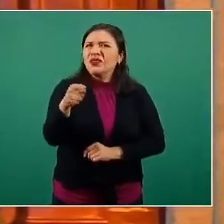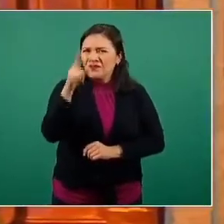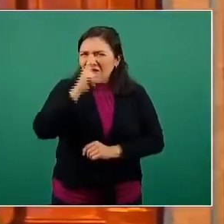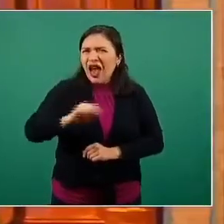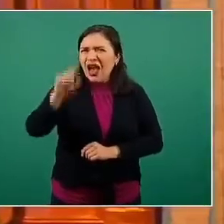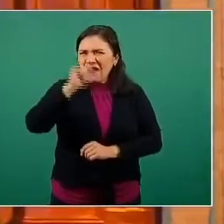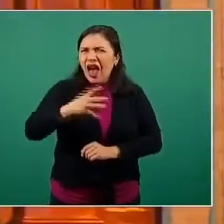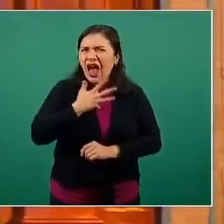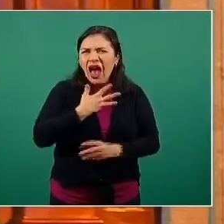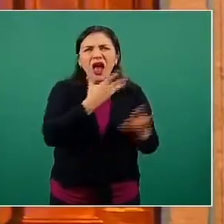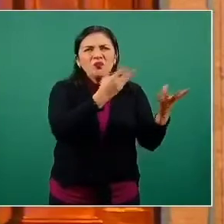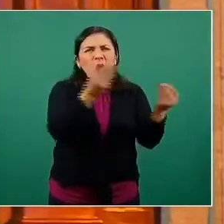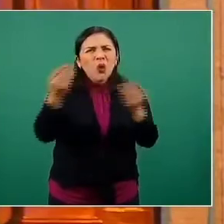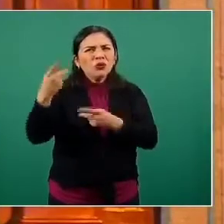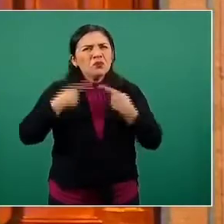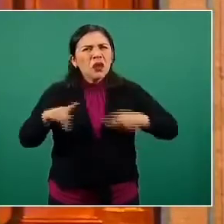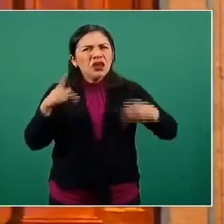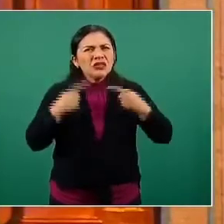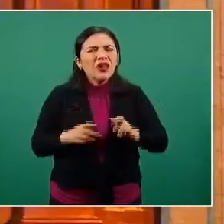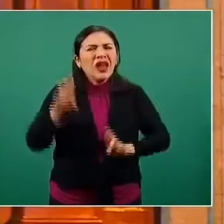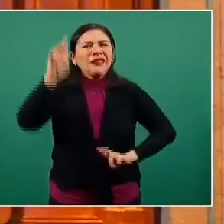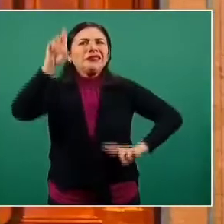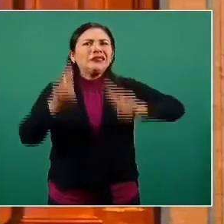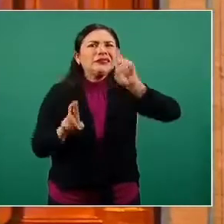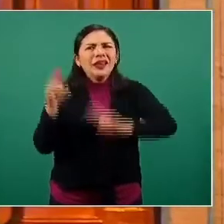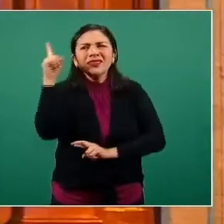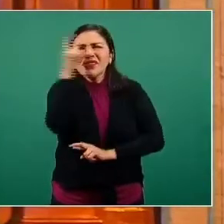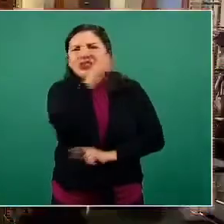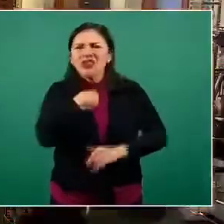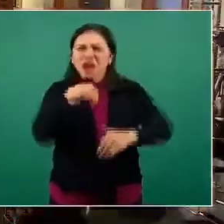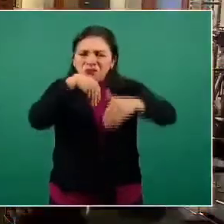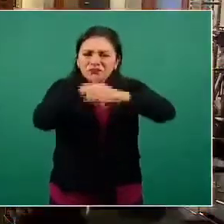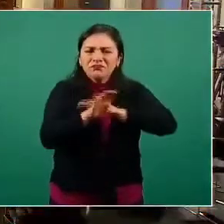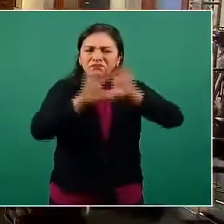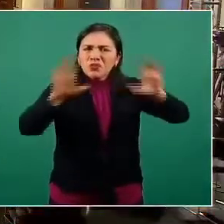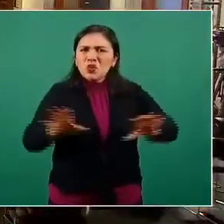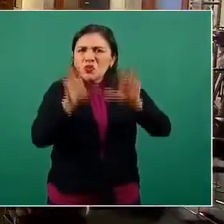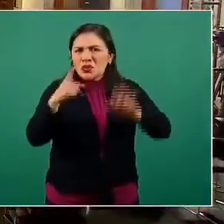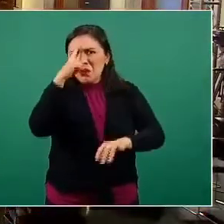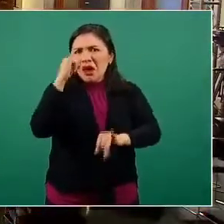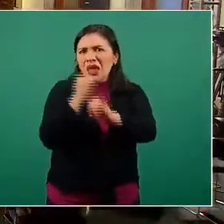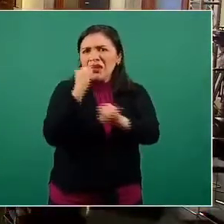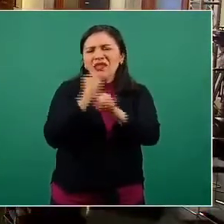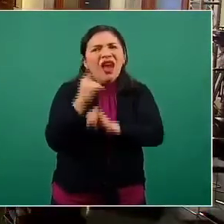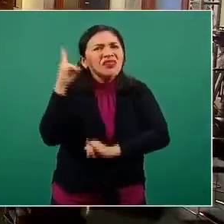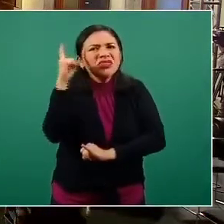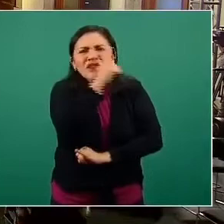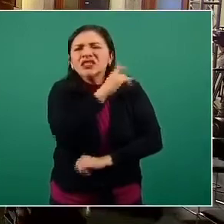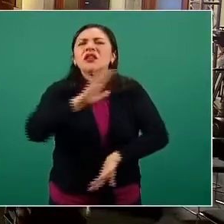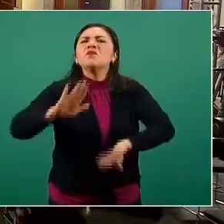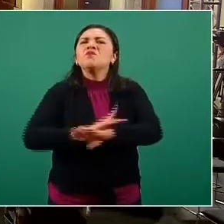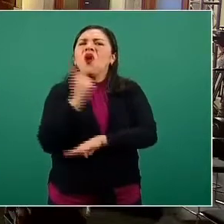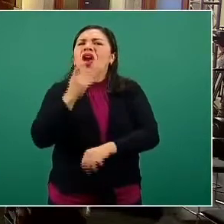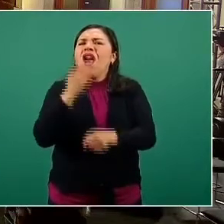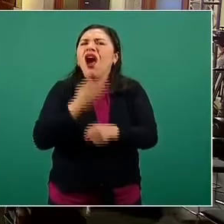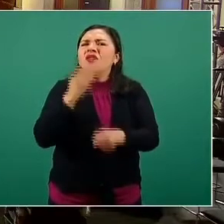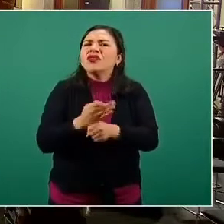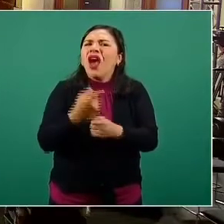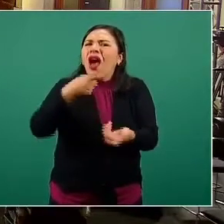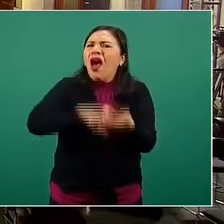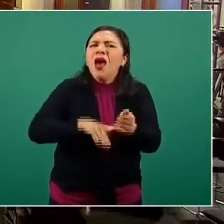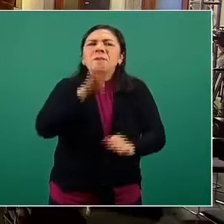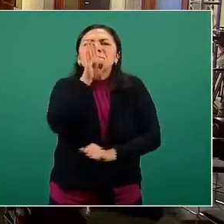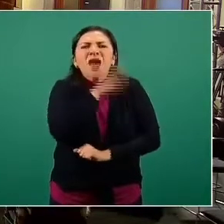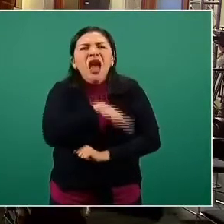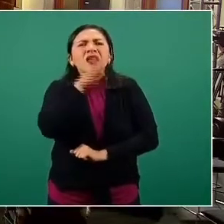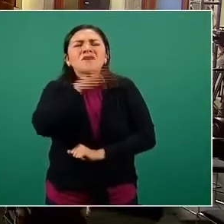sabemos que lo han tenido muchas personas, dificultades para acceder a la plataforma, dada la inconsistencia que ahorita presenta